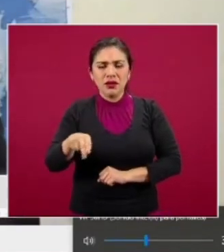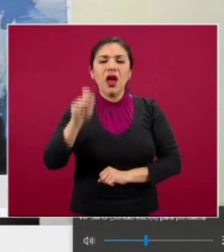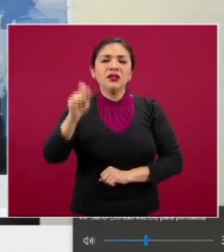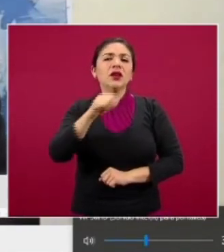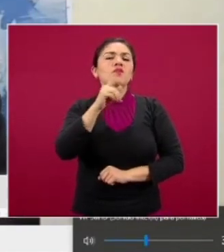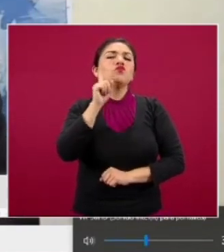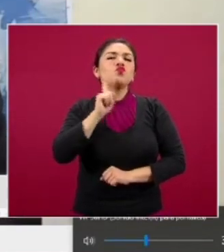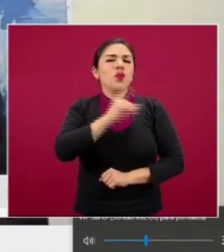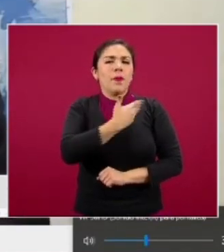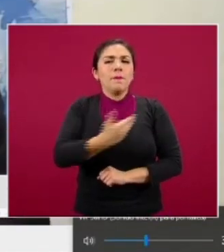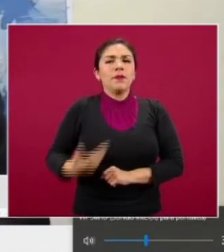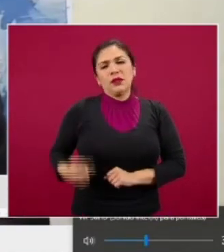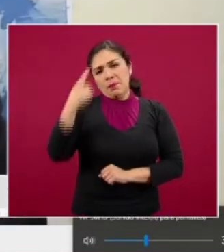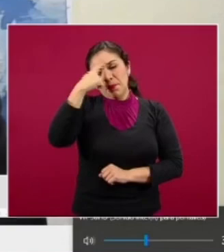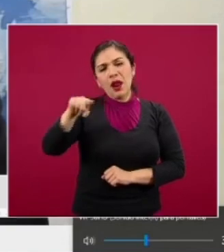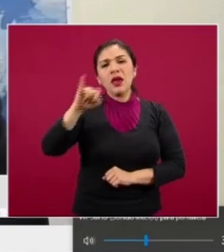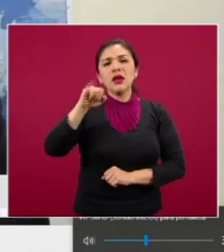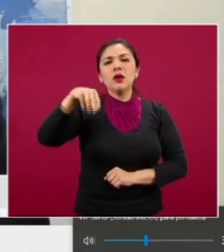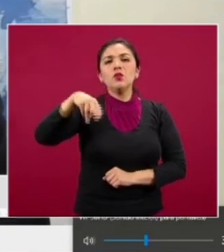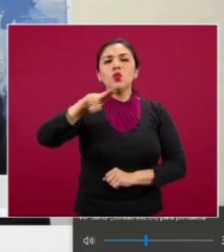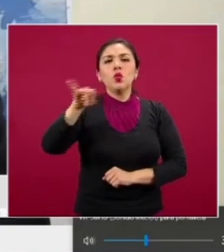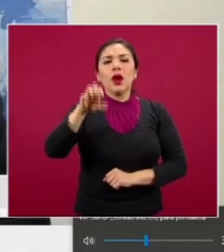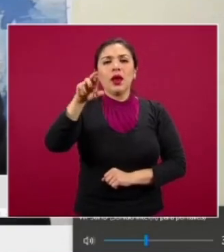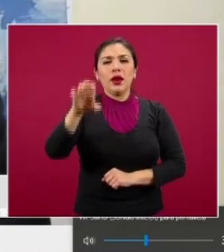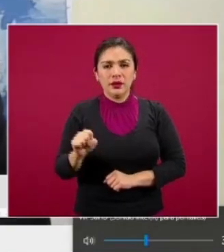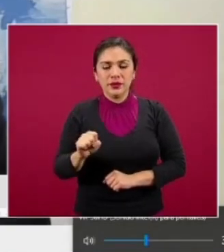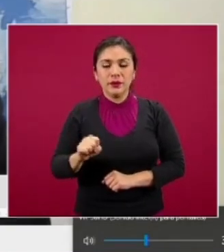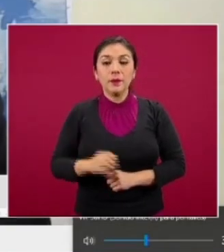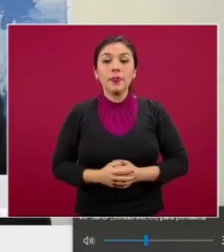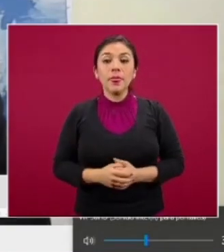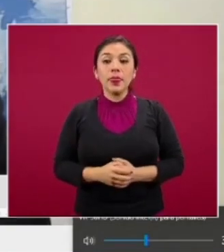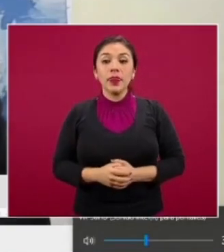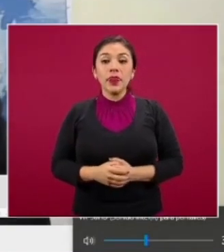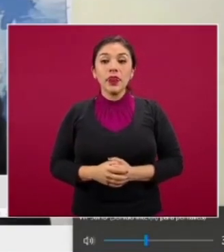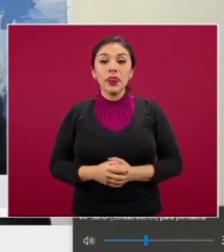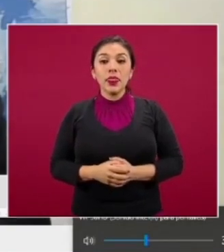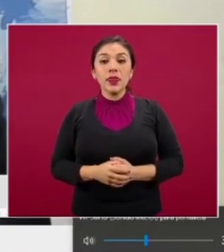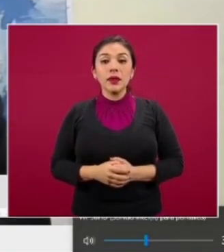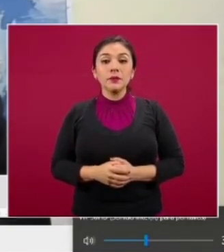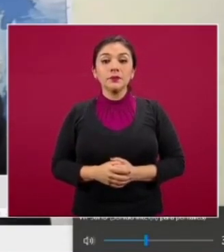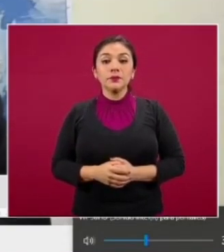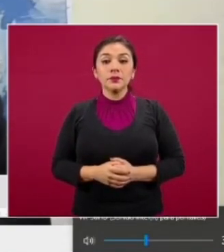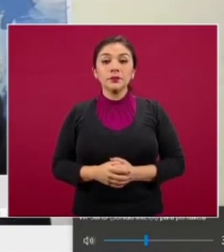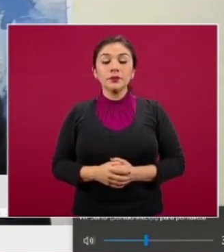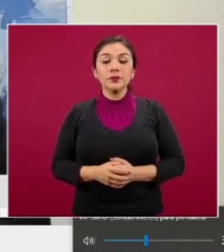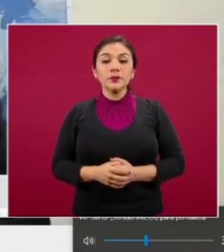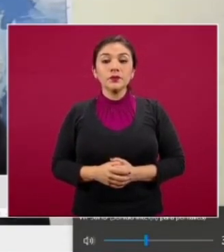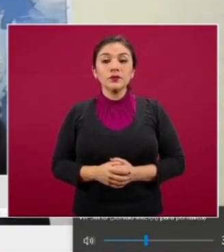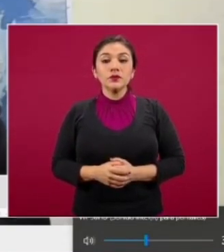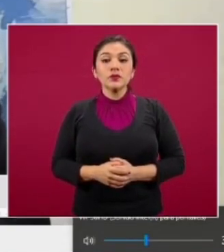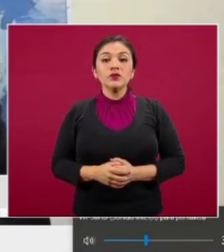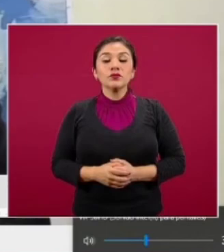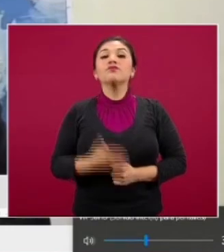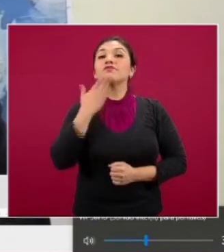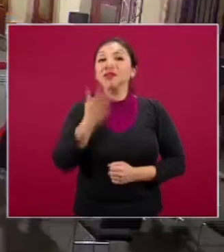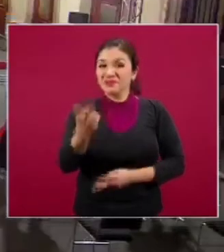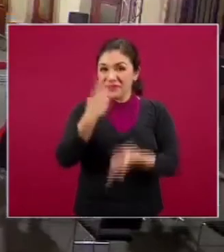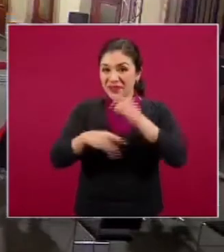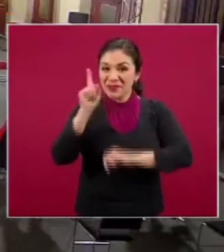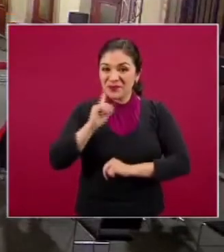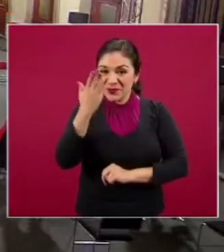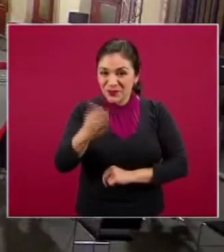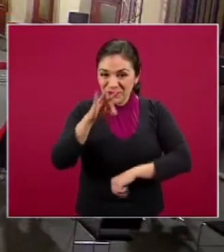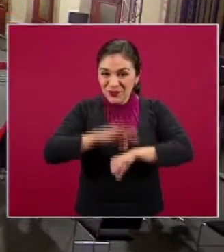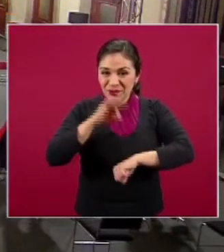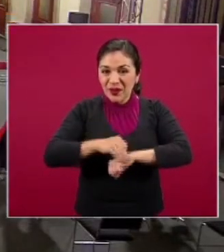es la presidenta del Instituto de las Mujeres, el INMujeres, el Instituto Nacional de las Mujeres. Muy bienvenida,